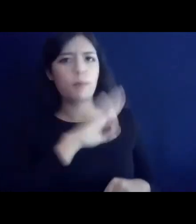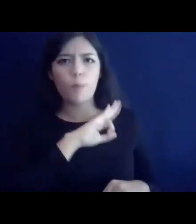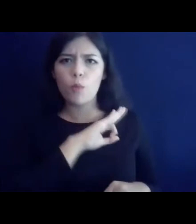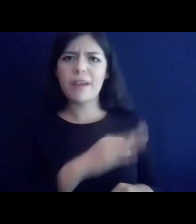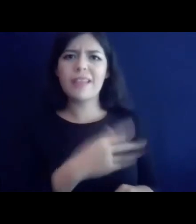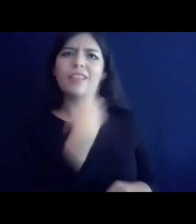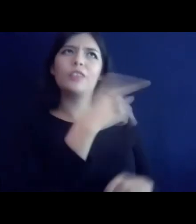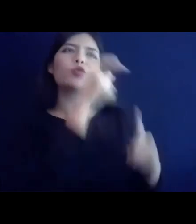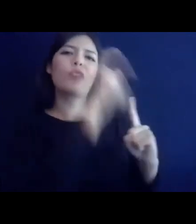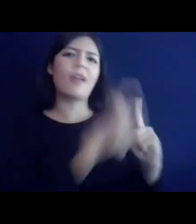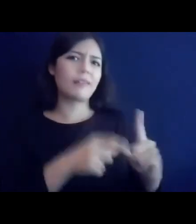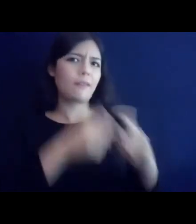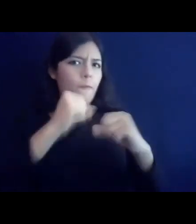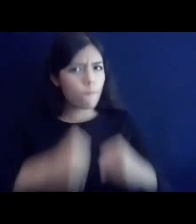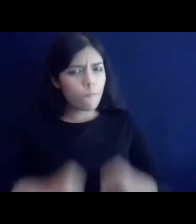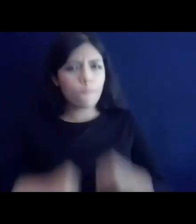carácter